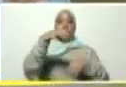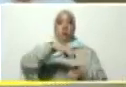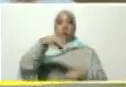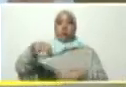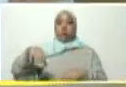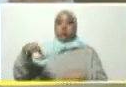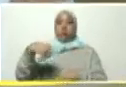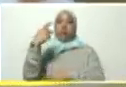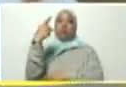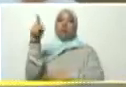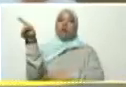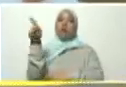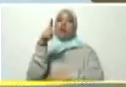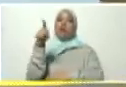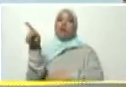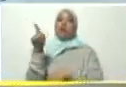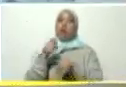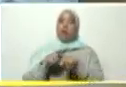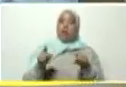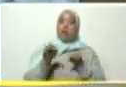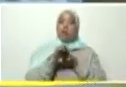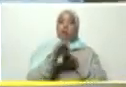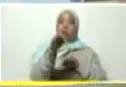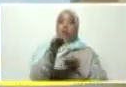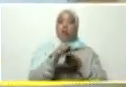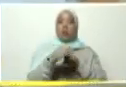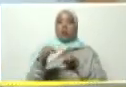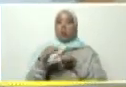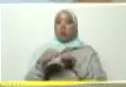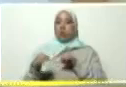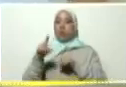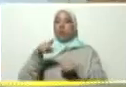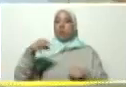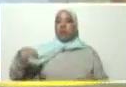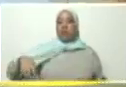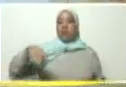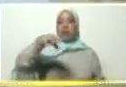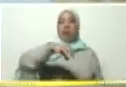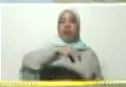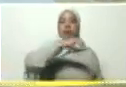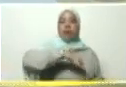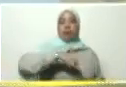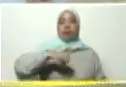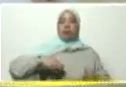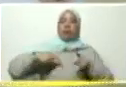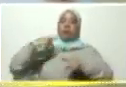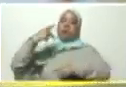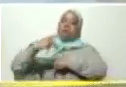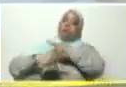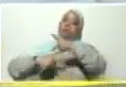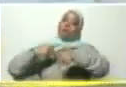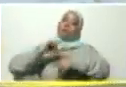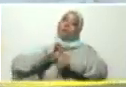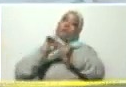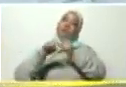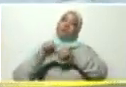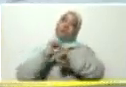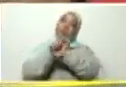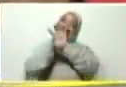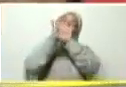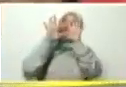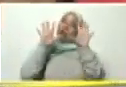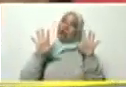parroquiales direcciones municipales y direcciones regionales un proceso transparente